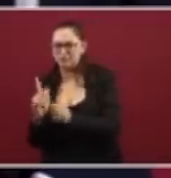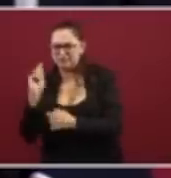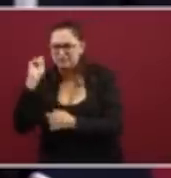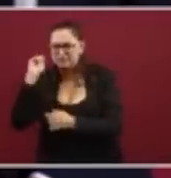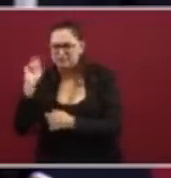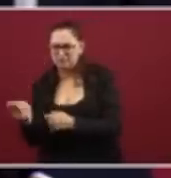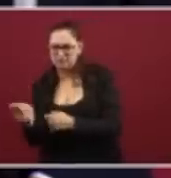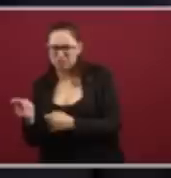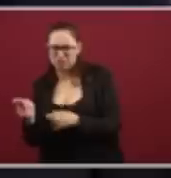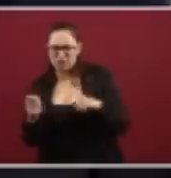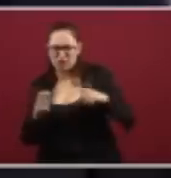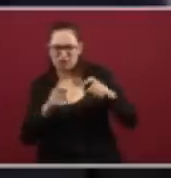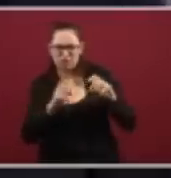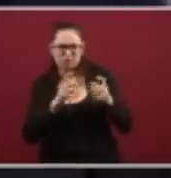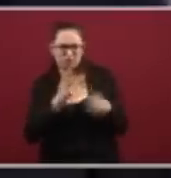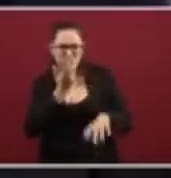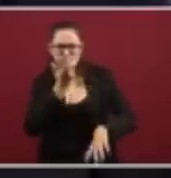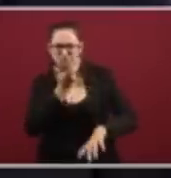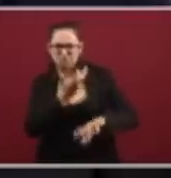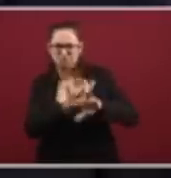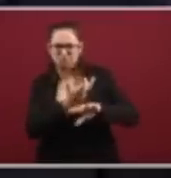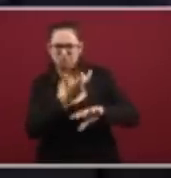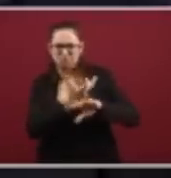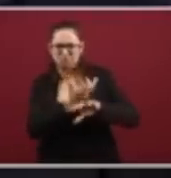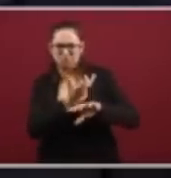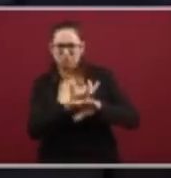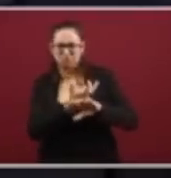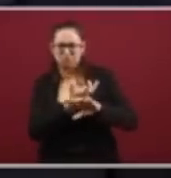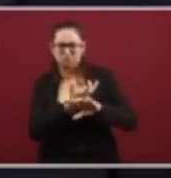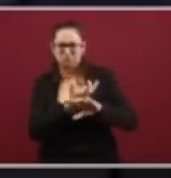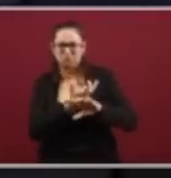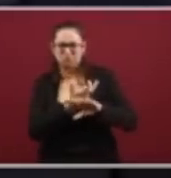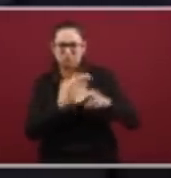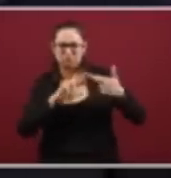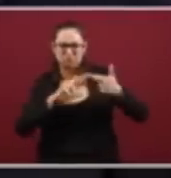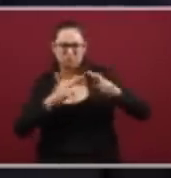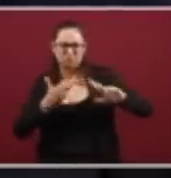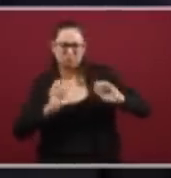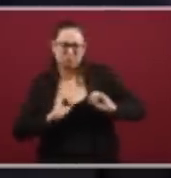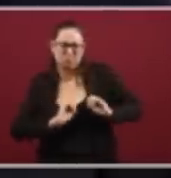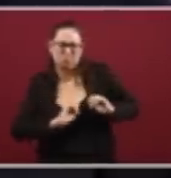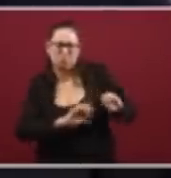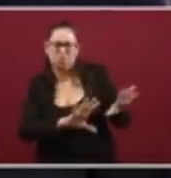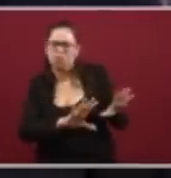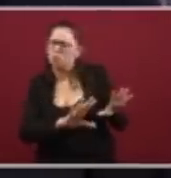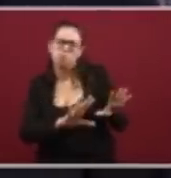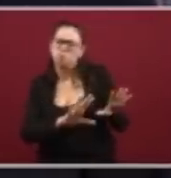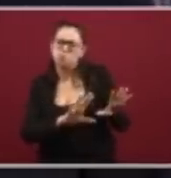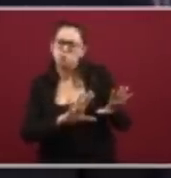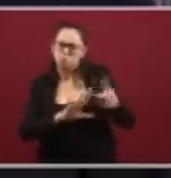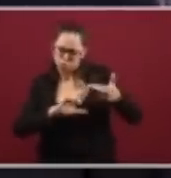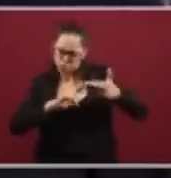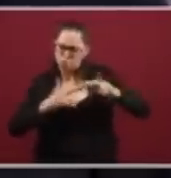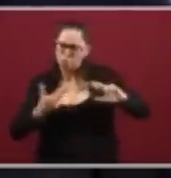abandonar la relación con eeuu